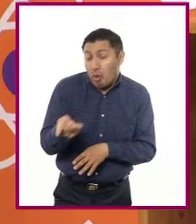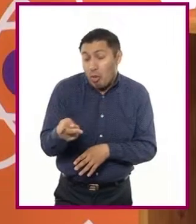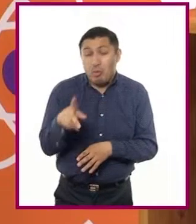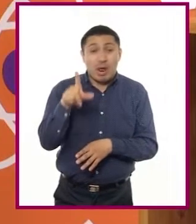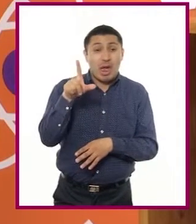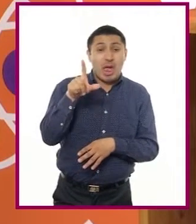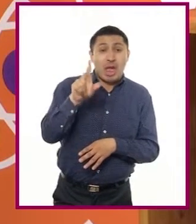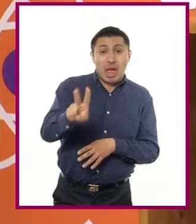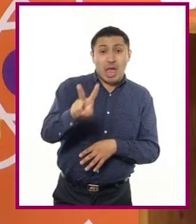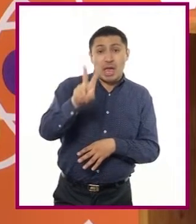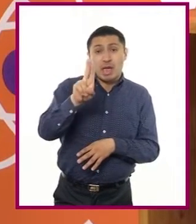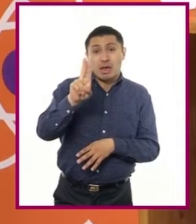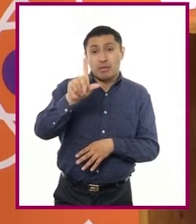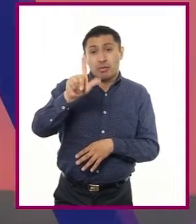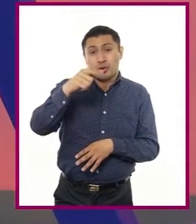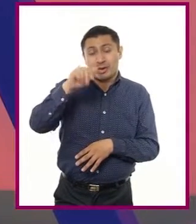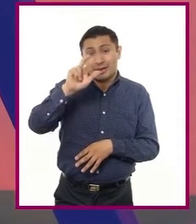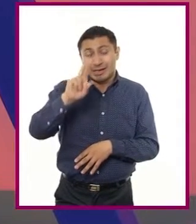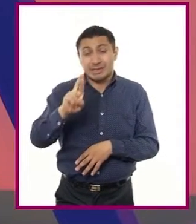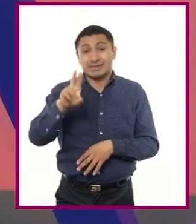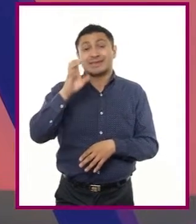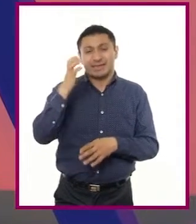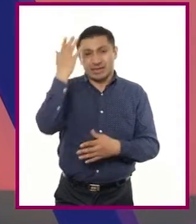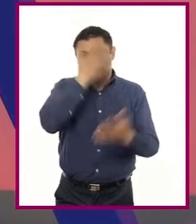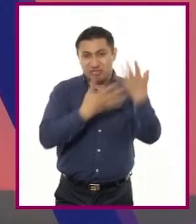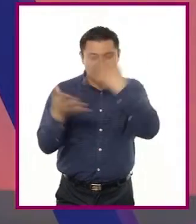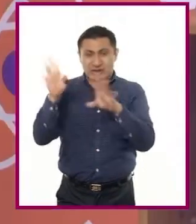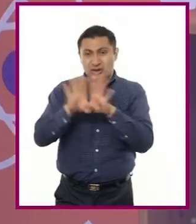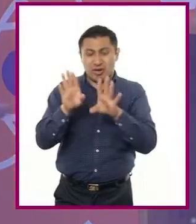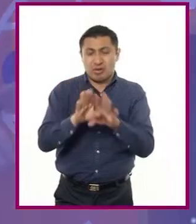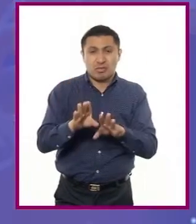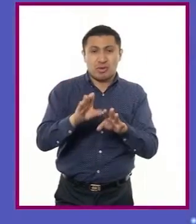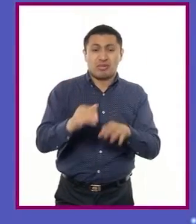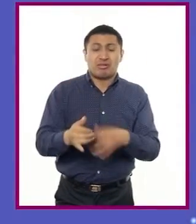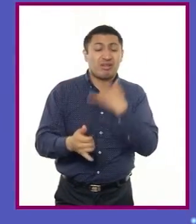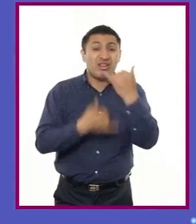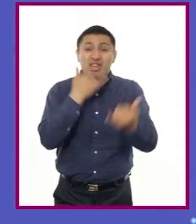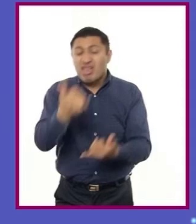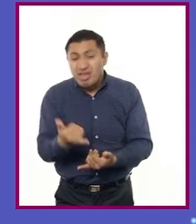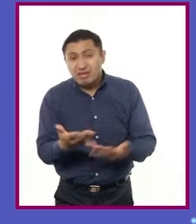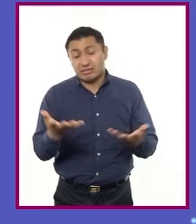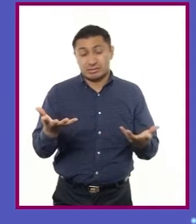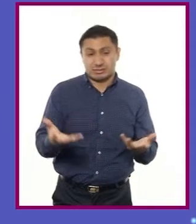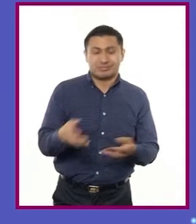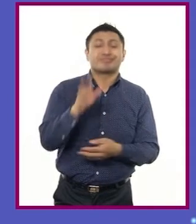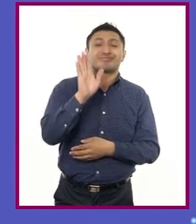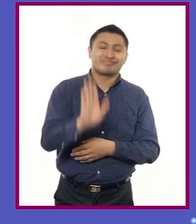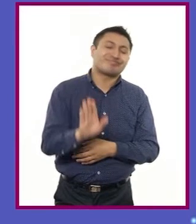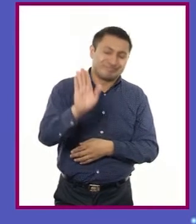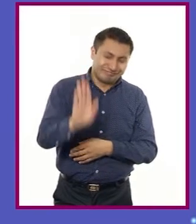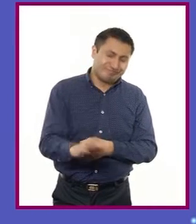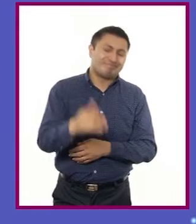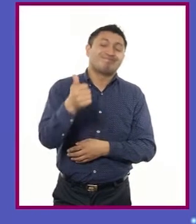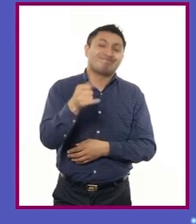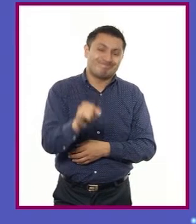vulgar, y vulgar se confunde con incorrecto. Sí, así suele